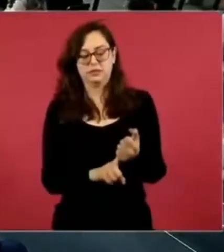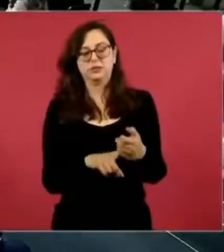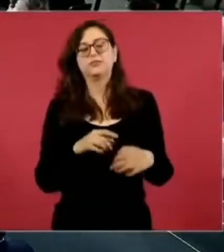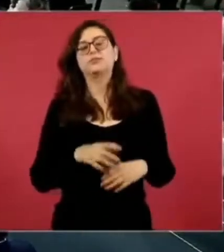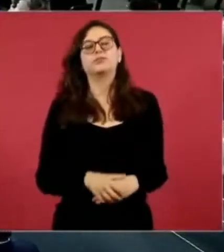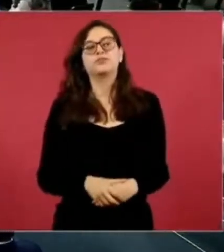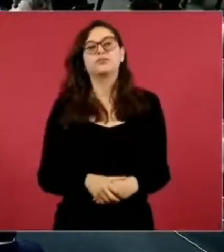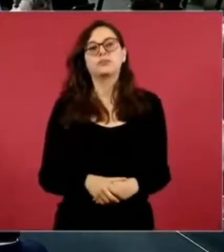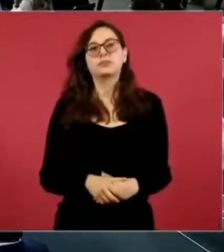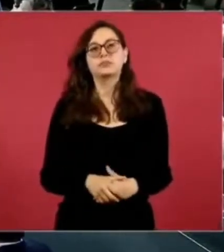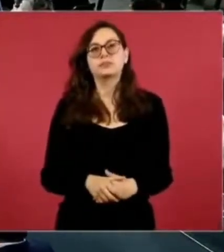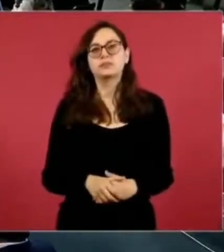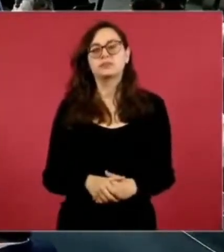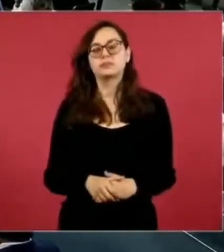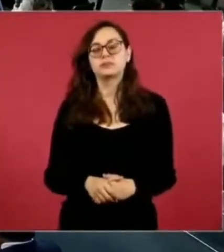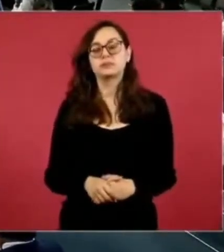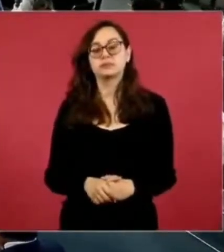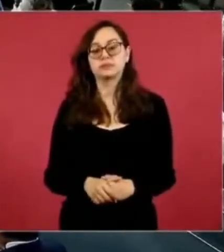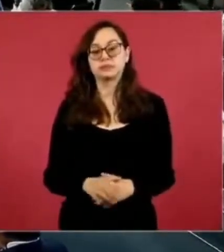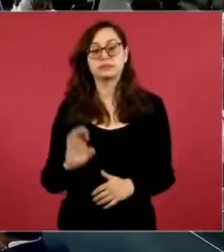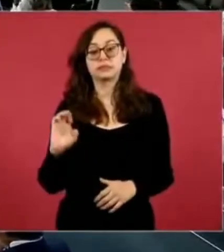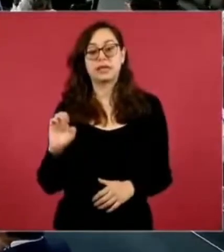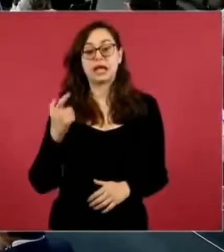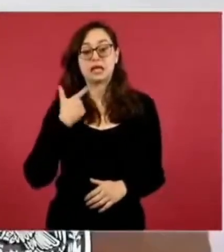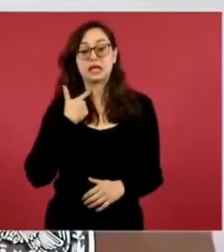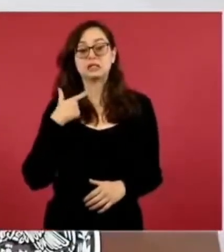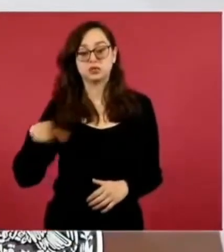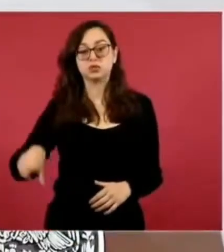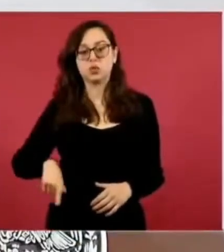los del gobierno anterior,